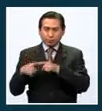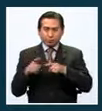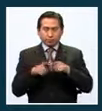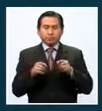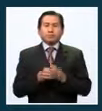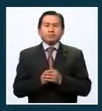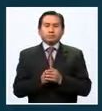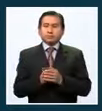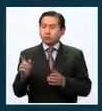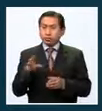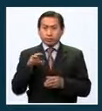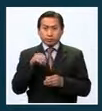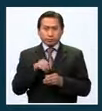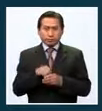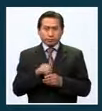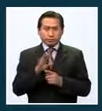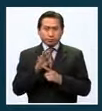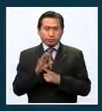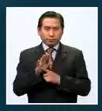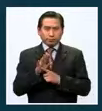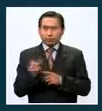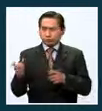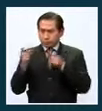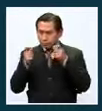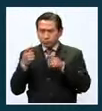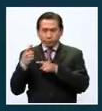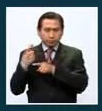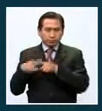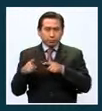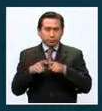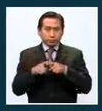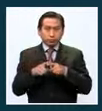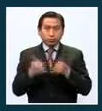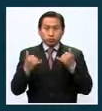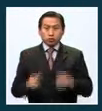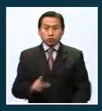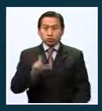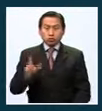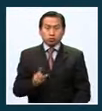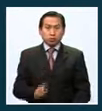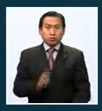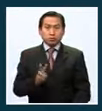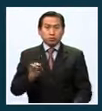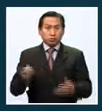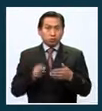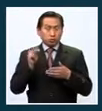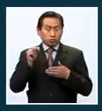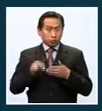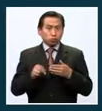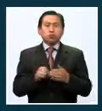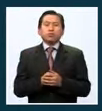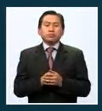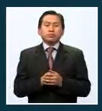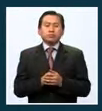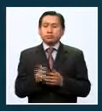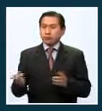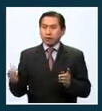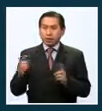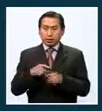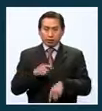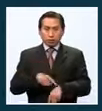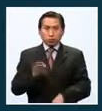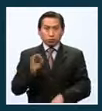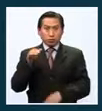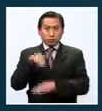Con datos del Sistema de Información de Vigilancia Epidemiológica, hoy lunes 22 de junio del 2020, hasta las 21 horas,